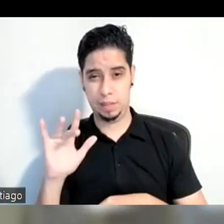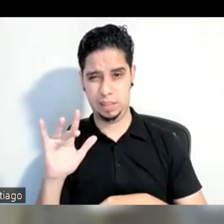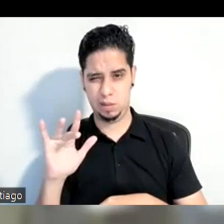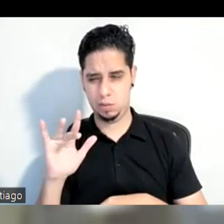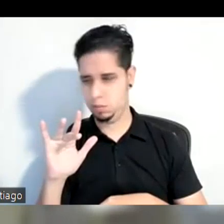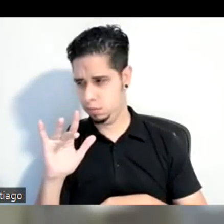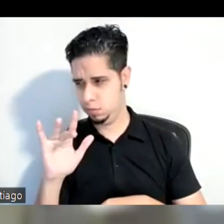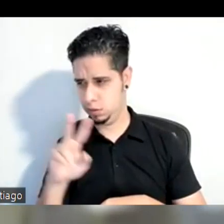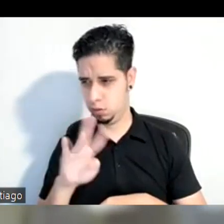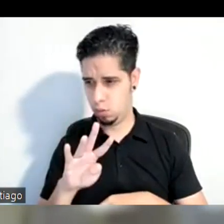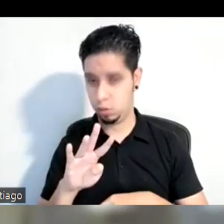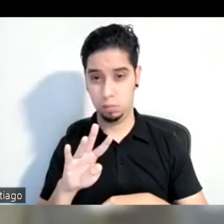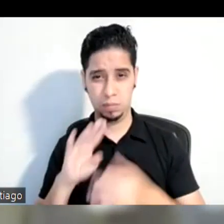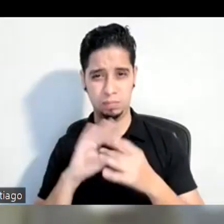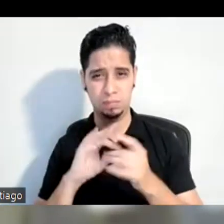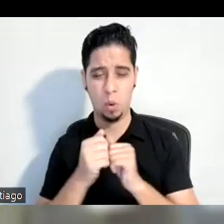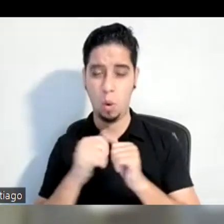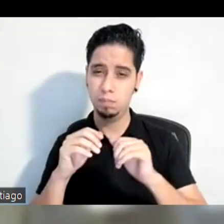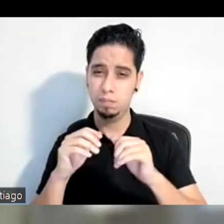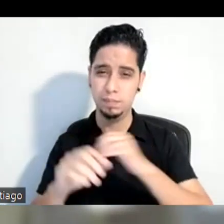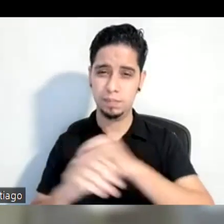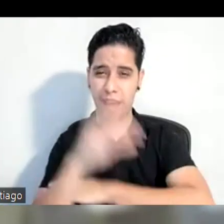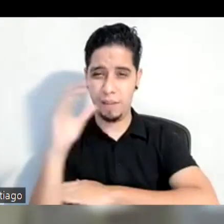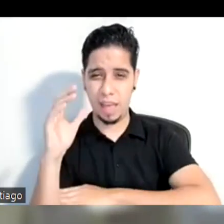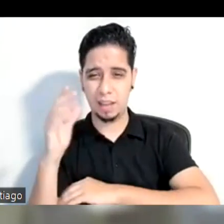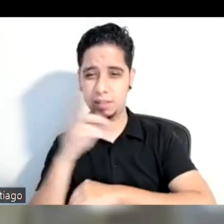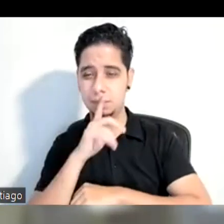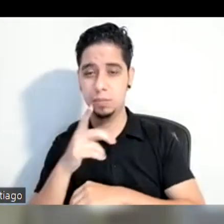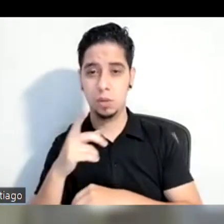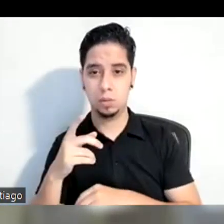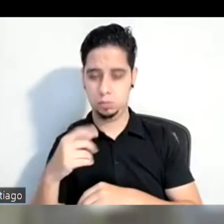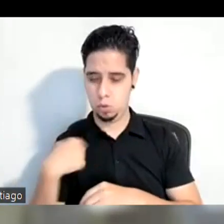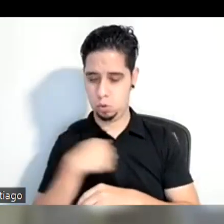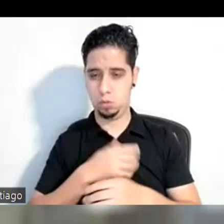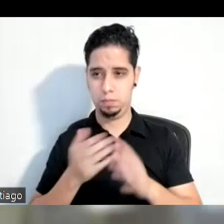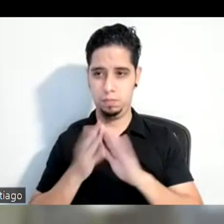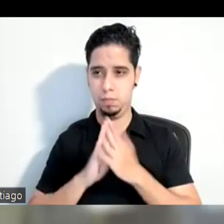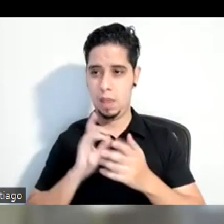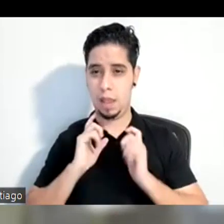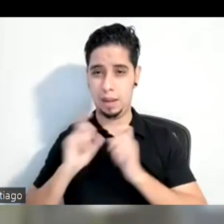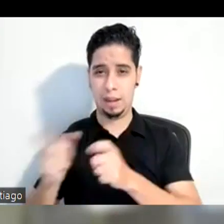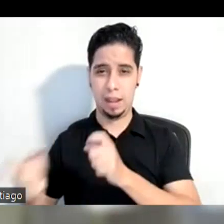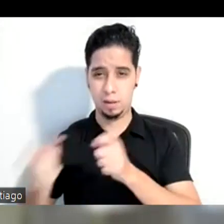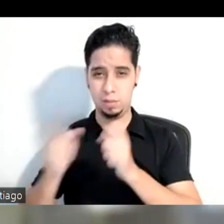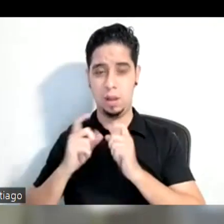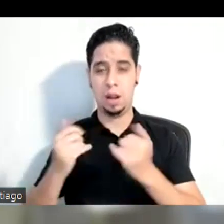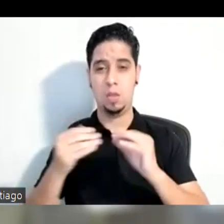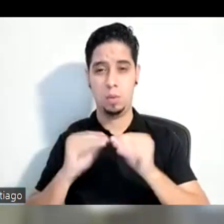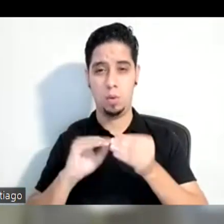de diciembre, de Navidad. Claro. Vamos para allá. Hacer un regalo unos a otros. Vamos a repetir el número nuevo, José.